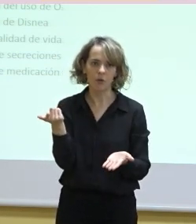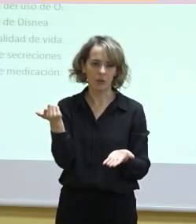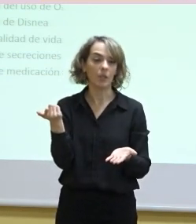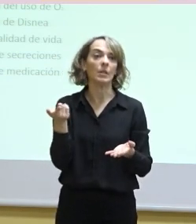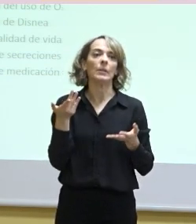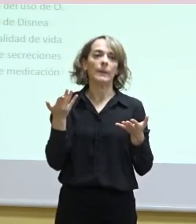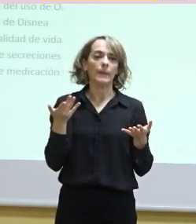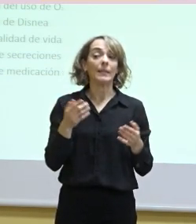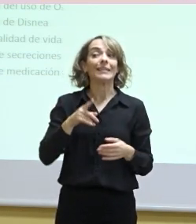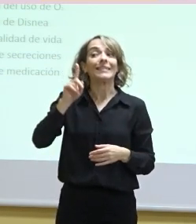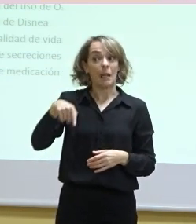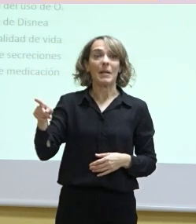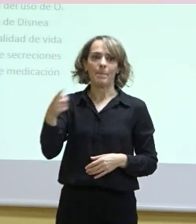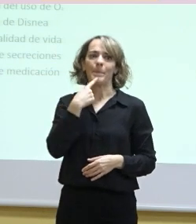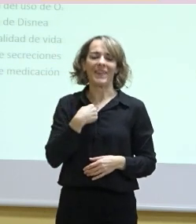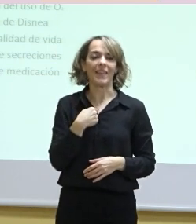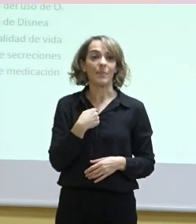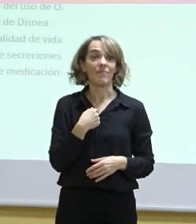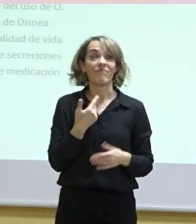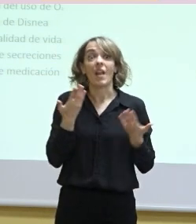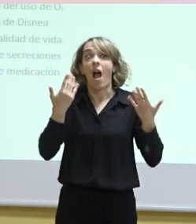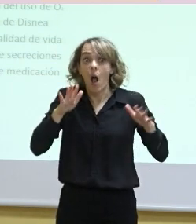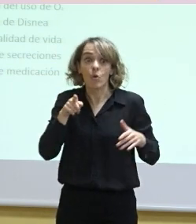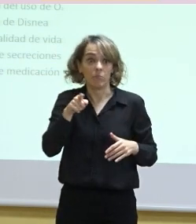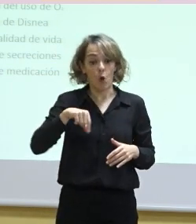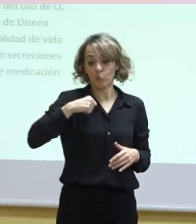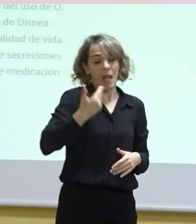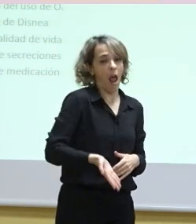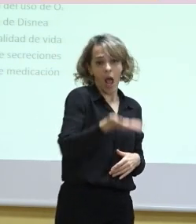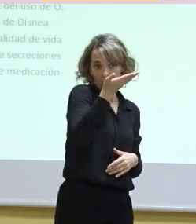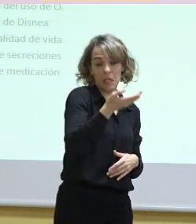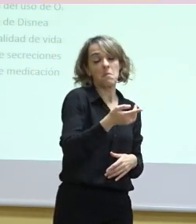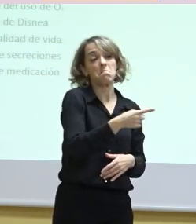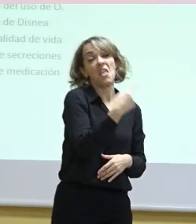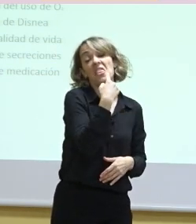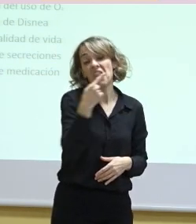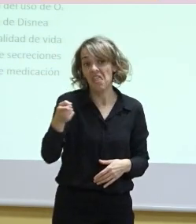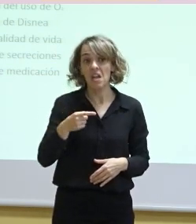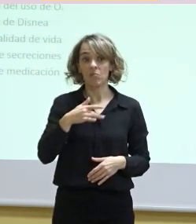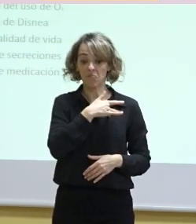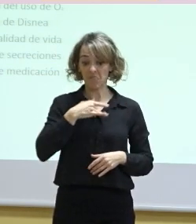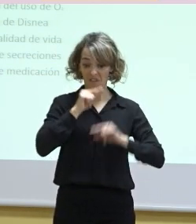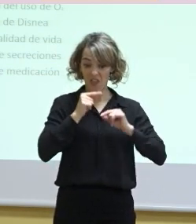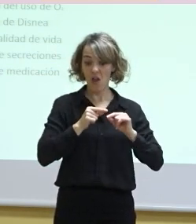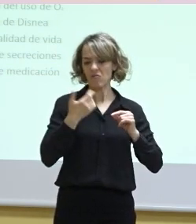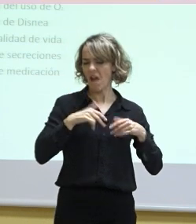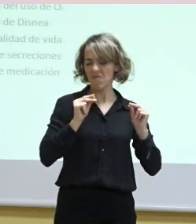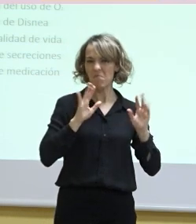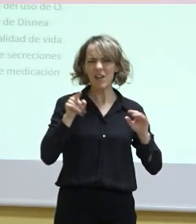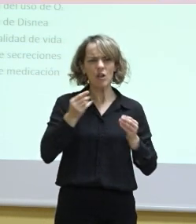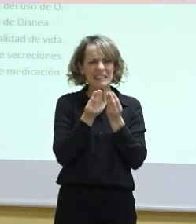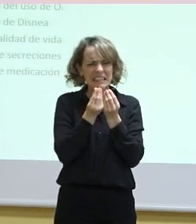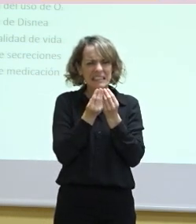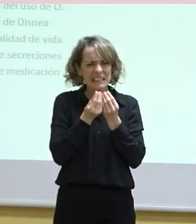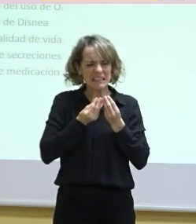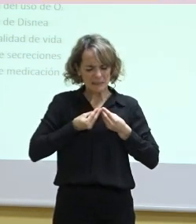paciente. Y también me indican que, a pesar del alta y que les han indicado que la neumonía está resuelta, el paciente sigue teniendo secreciones y que no saben